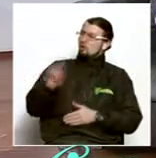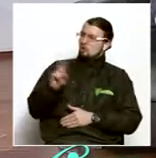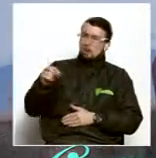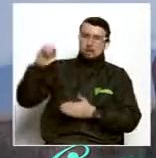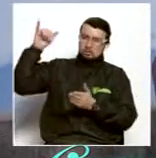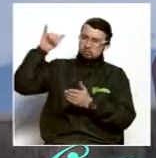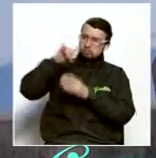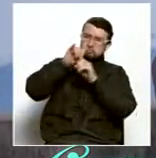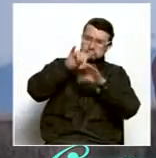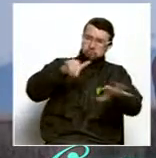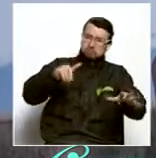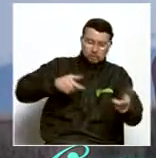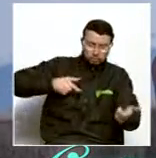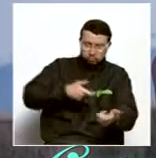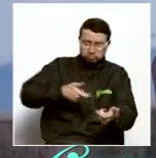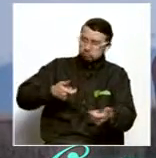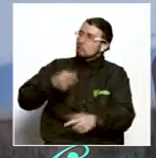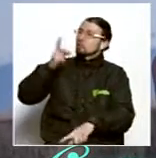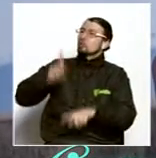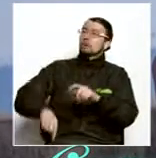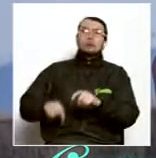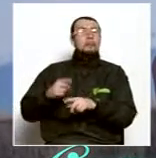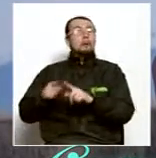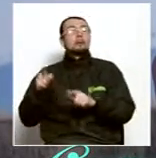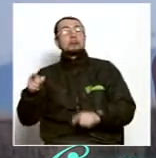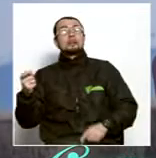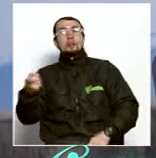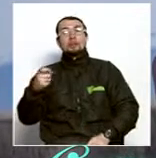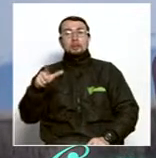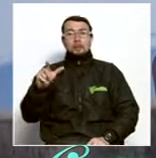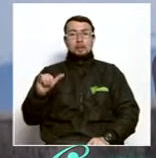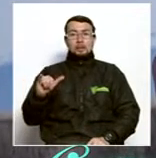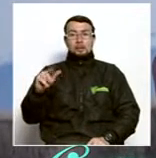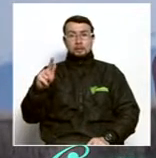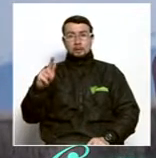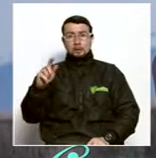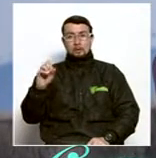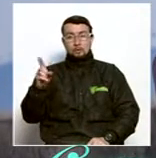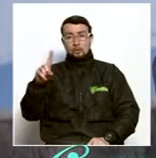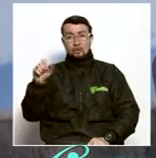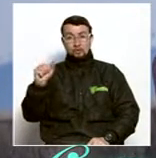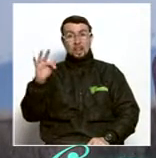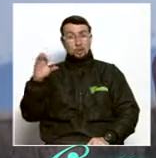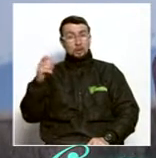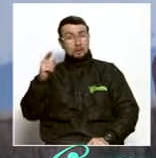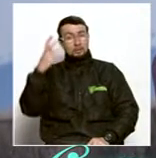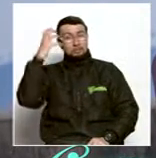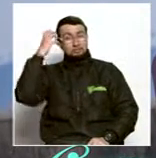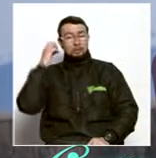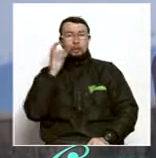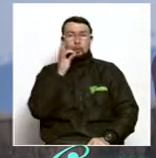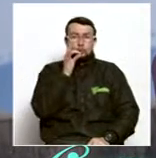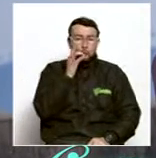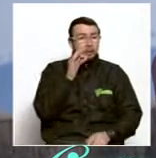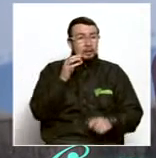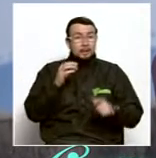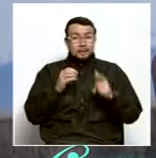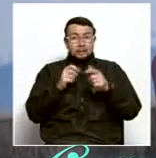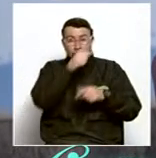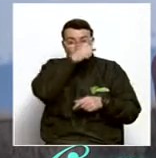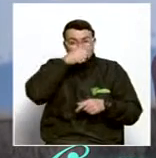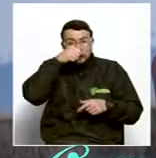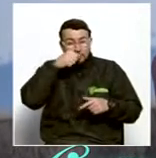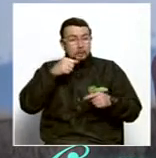que se conoce como glifosato, ¿sí? Que era con el que se fumigaba la coca y la marihuana, los cultivos pues, para